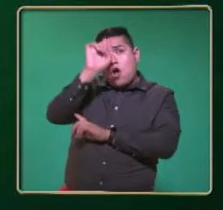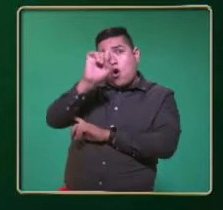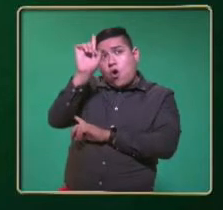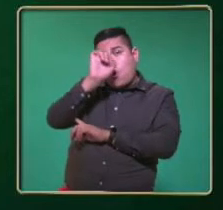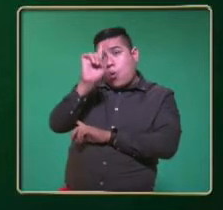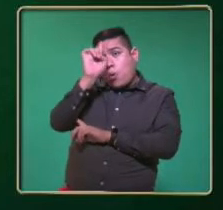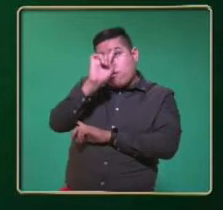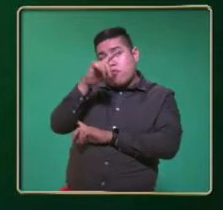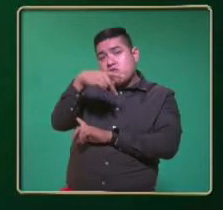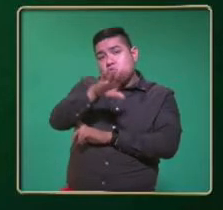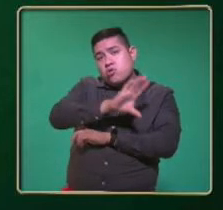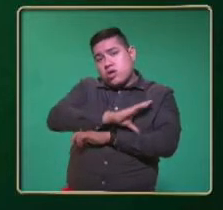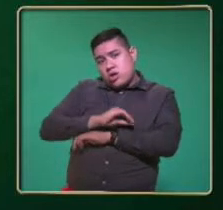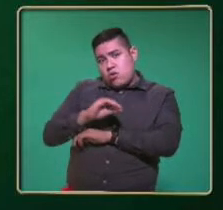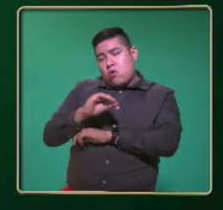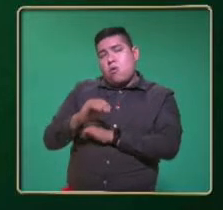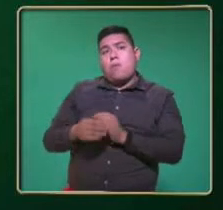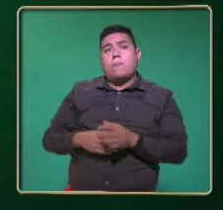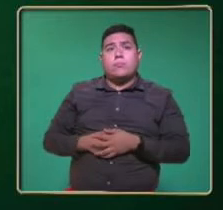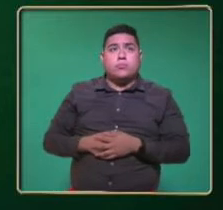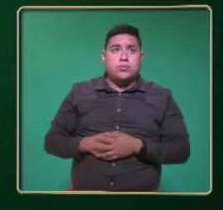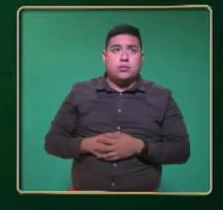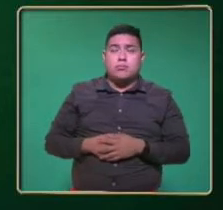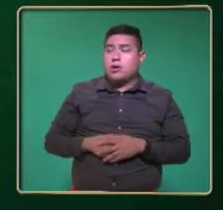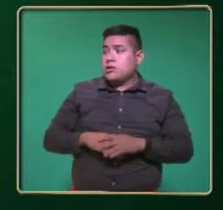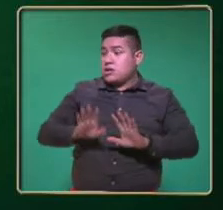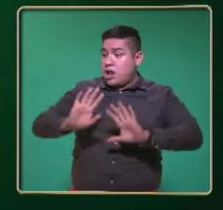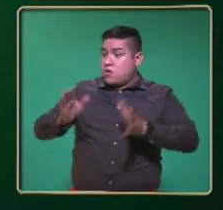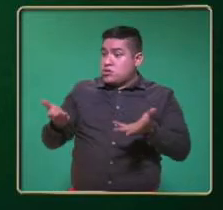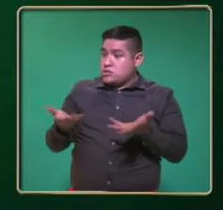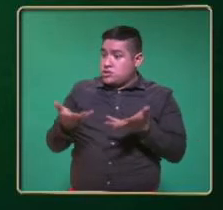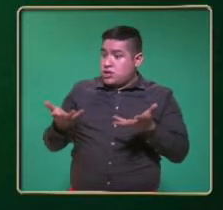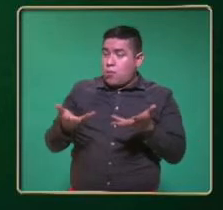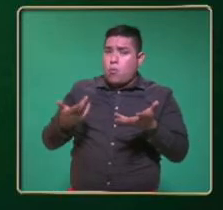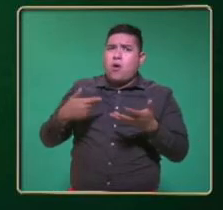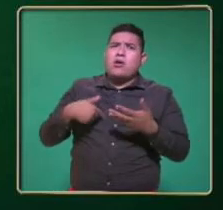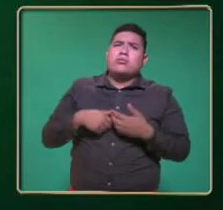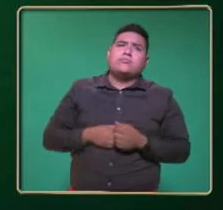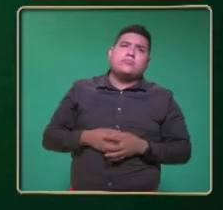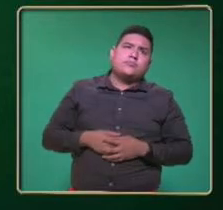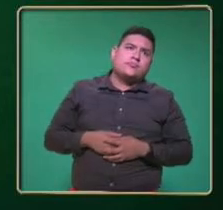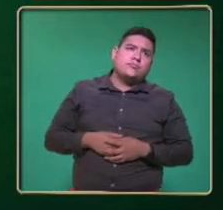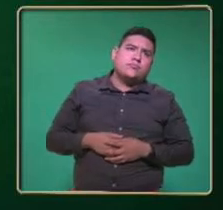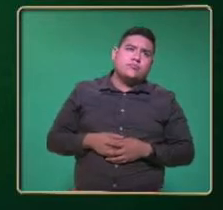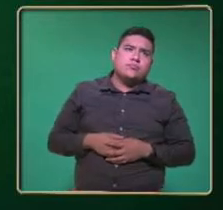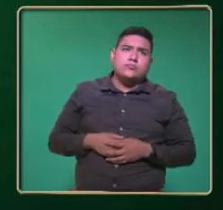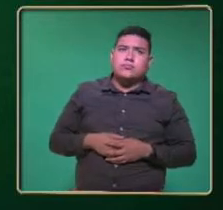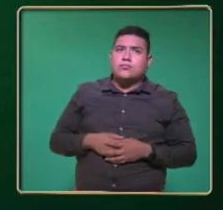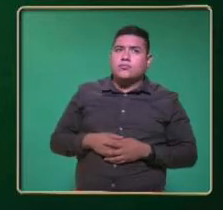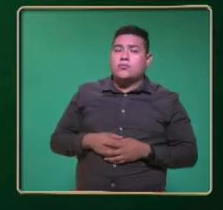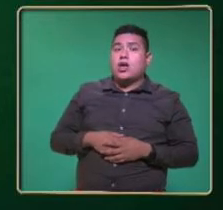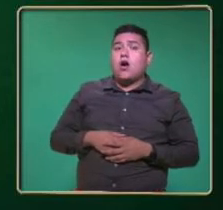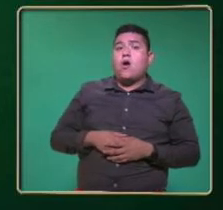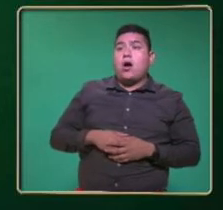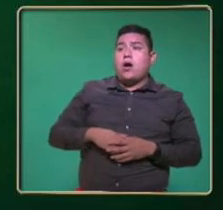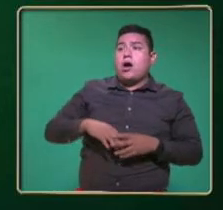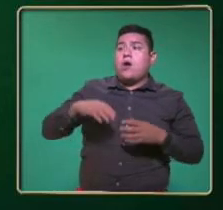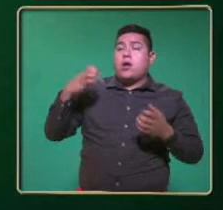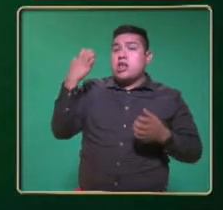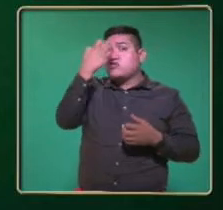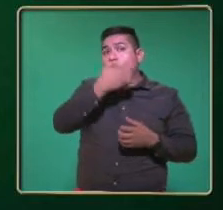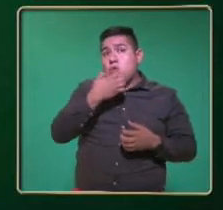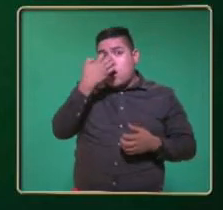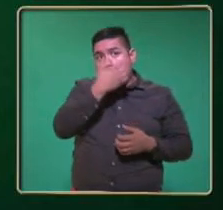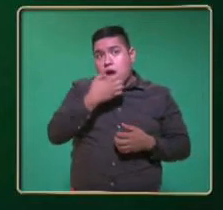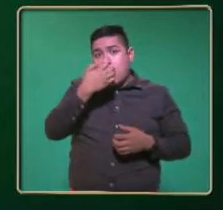la situación de tu hijo. Una vez hecho esto, ¿qué es lo que podemos hacer? Pues bien, dirigirte a un centro educativo